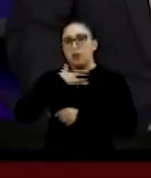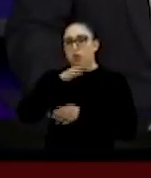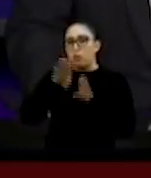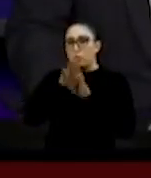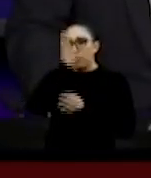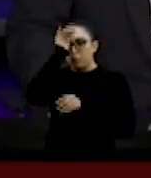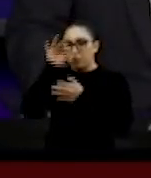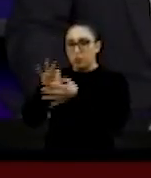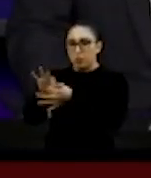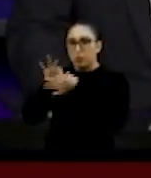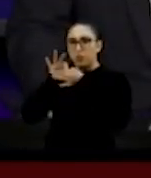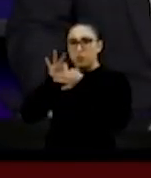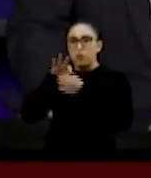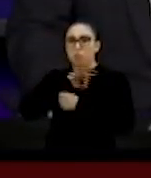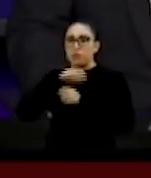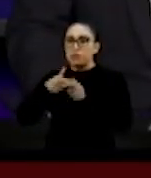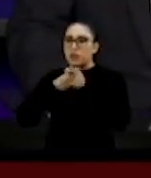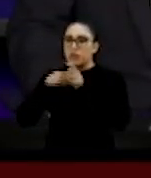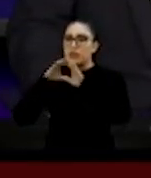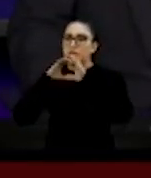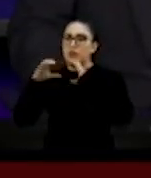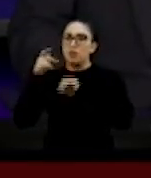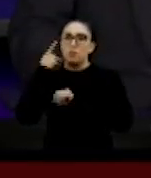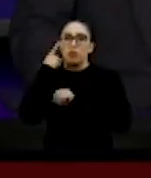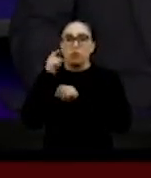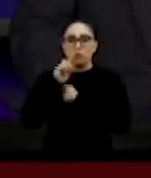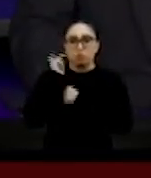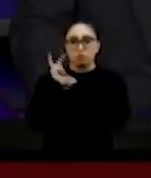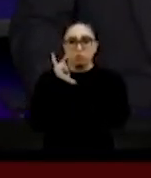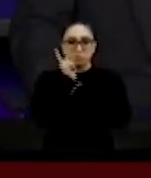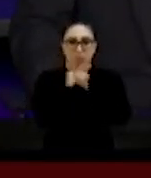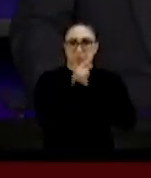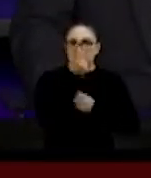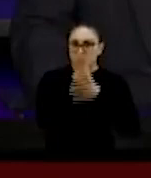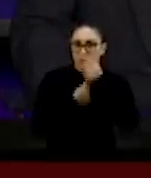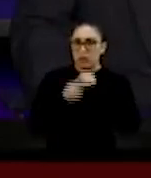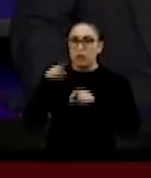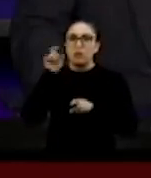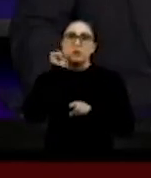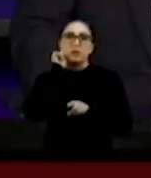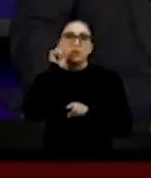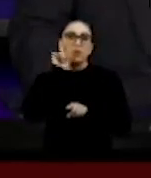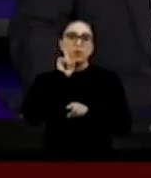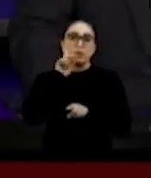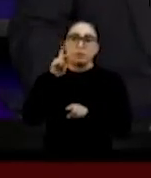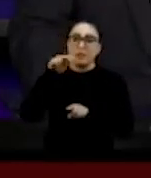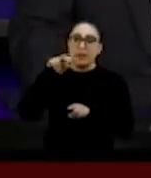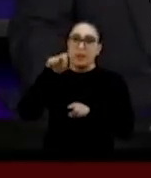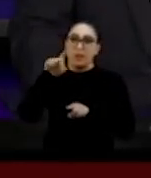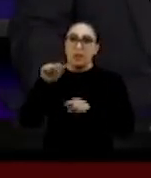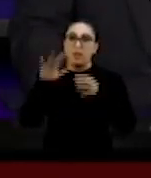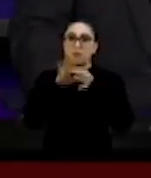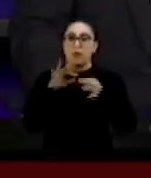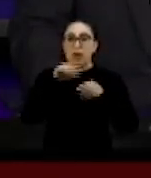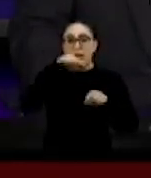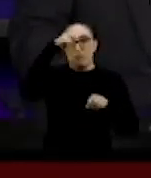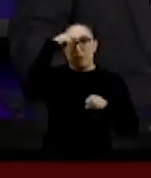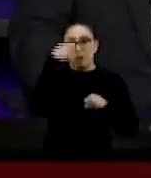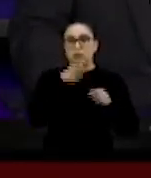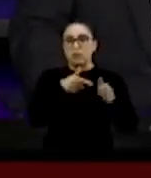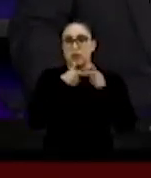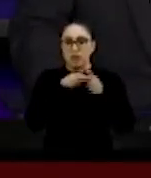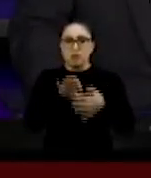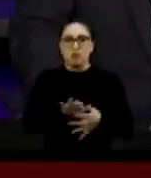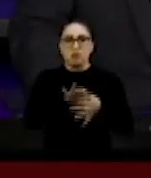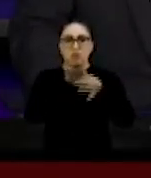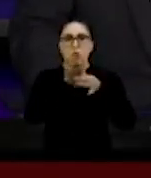bilaterales y fortalecer la interlocución política entre ambas naciones. La senadora Cora Cecilia Pinedo Alonso señaló que México continuará afianzando su papel